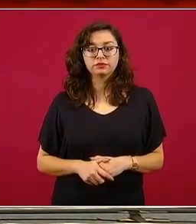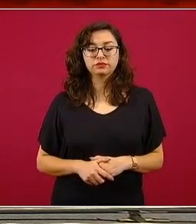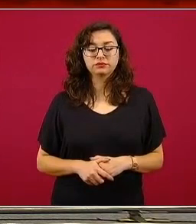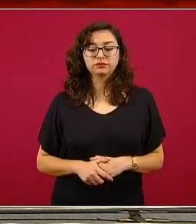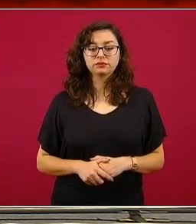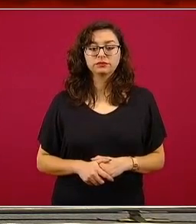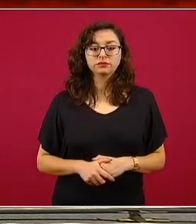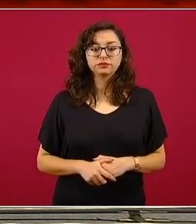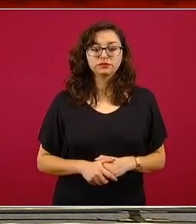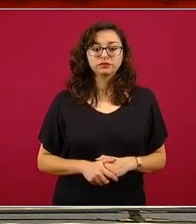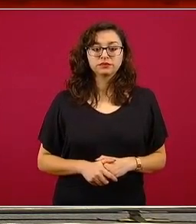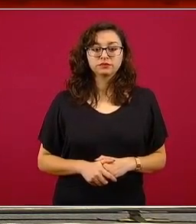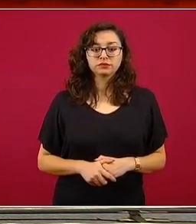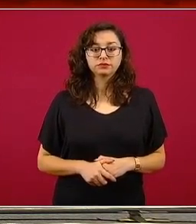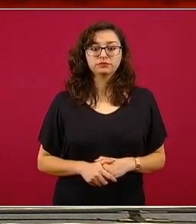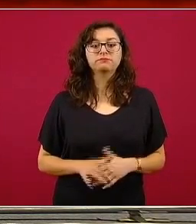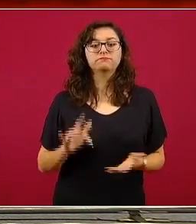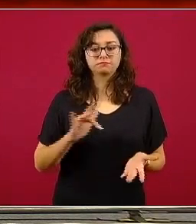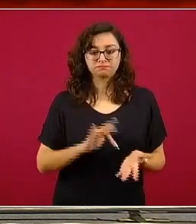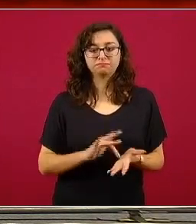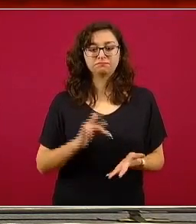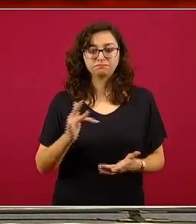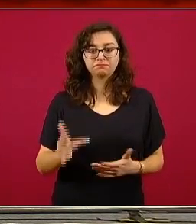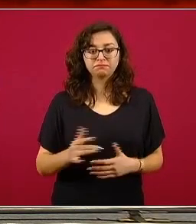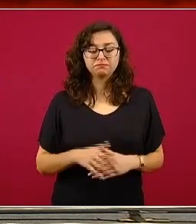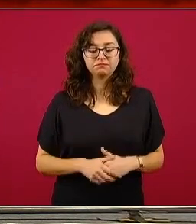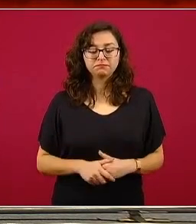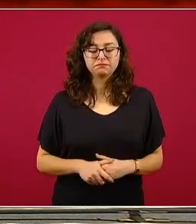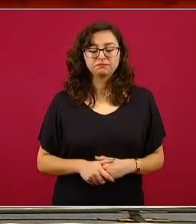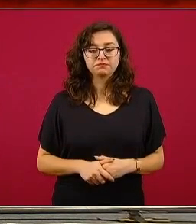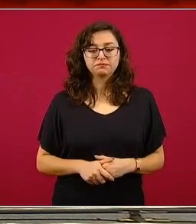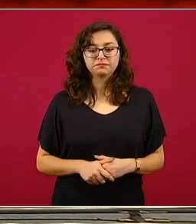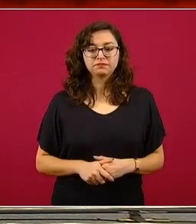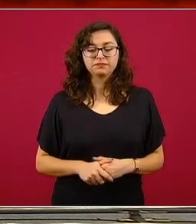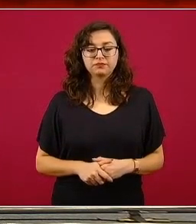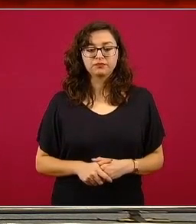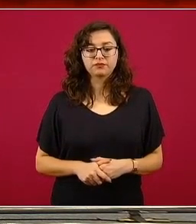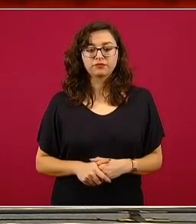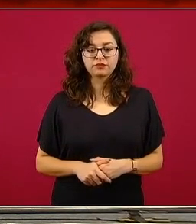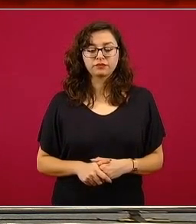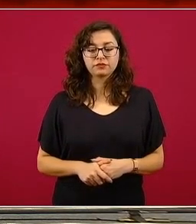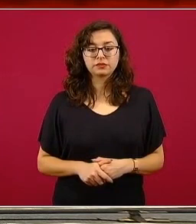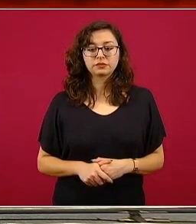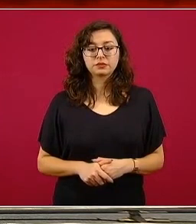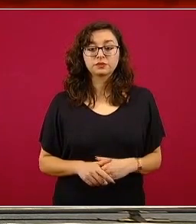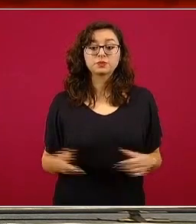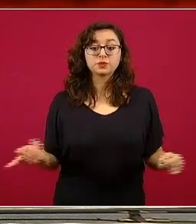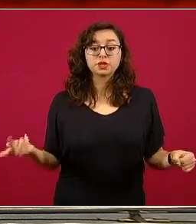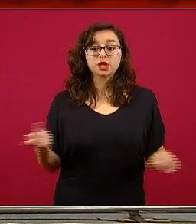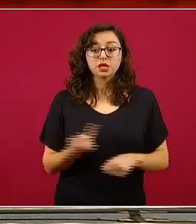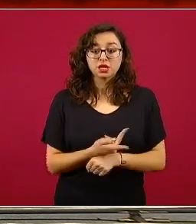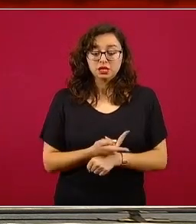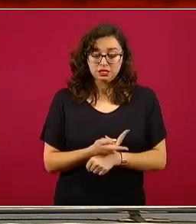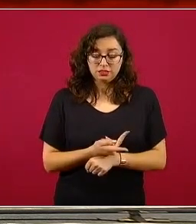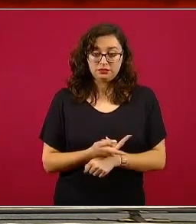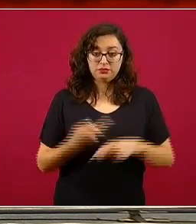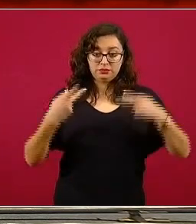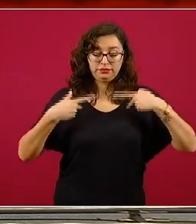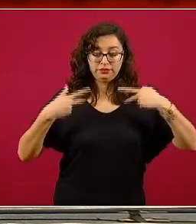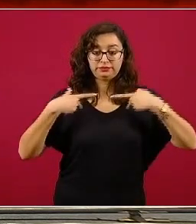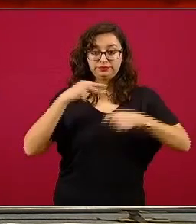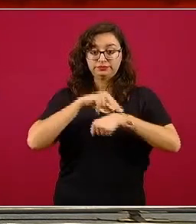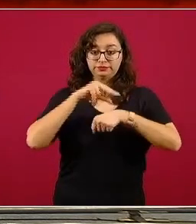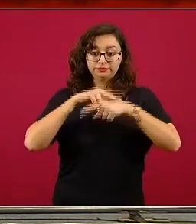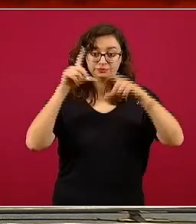Hemos tenido, muchas gracias por la pregunta, nos permite ilustrar que el proceso de contratación de profesionales de la